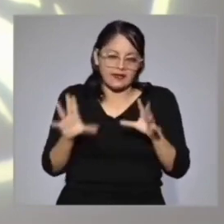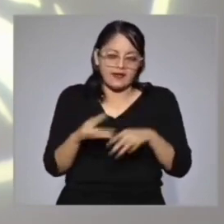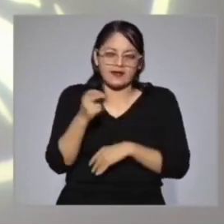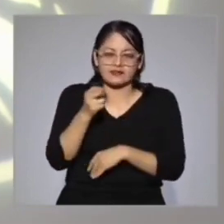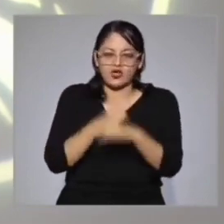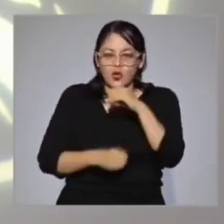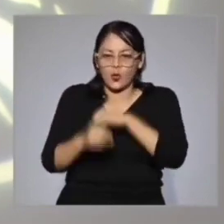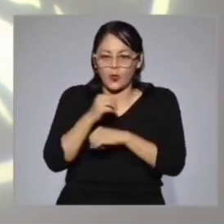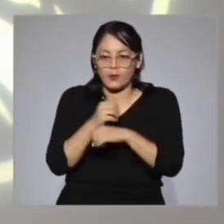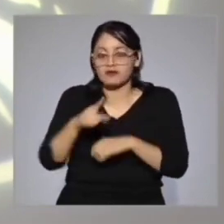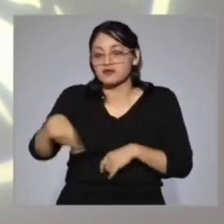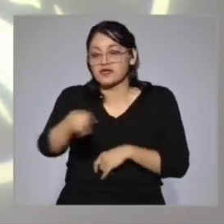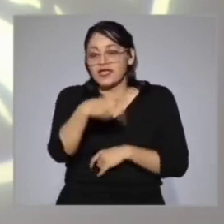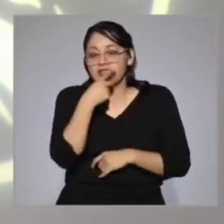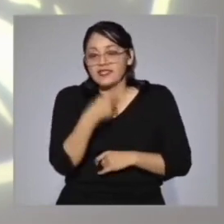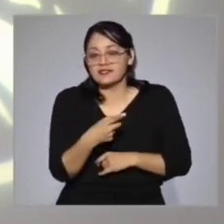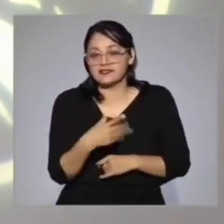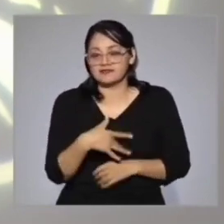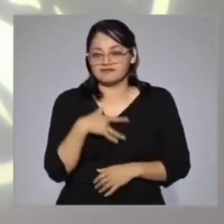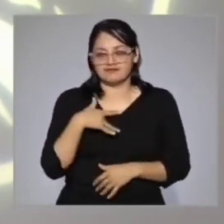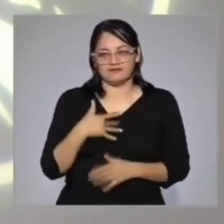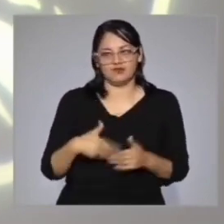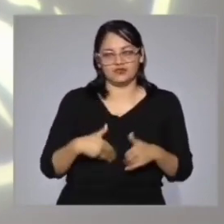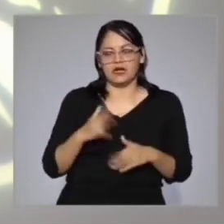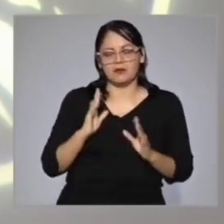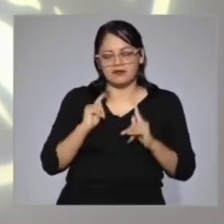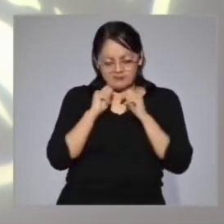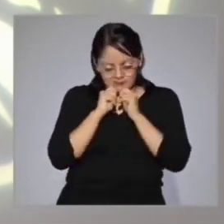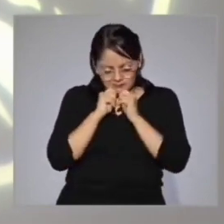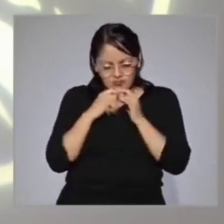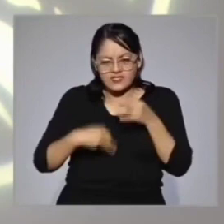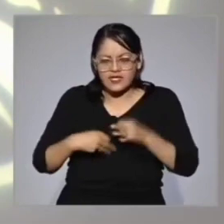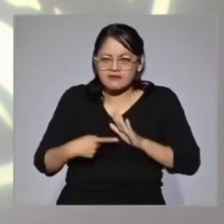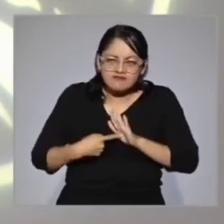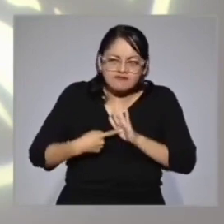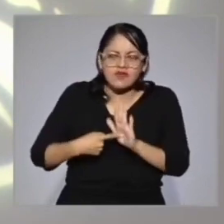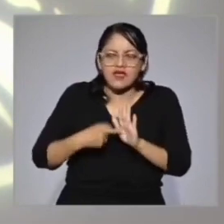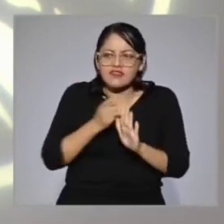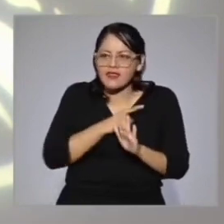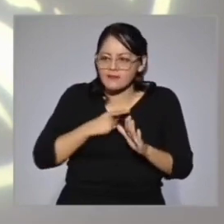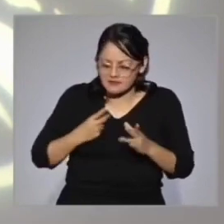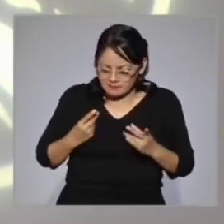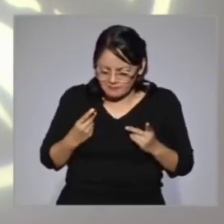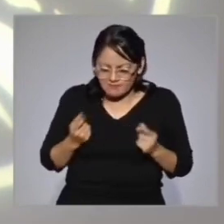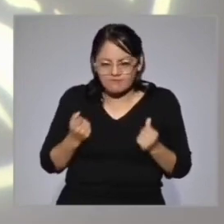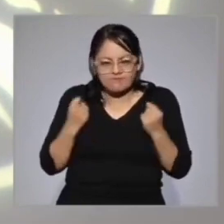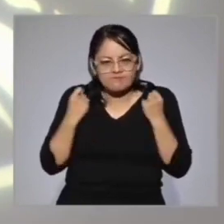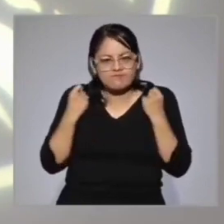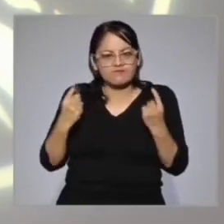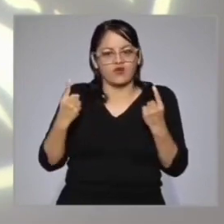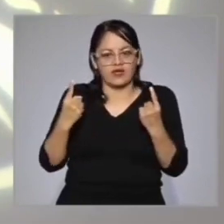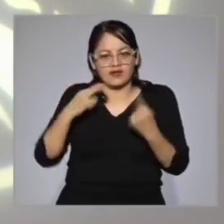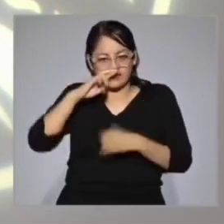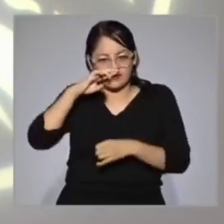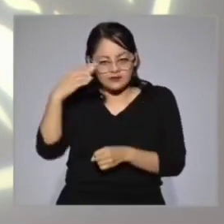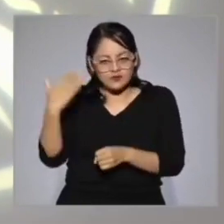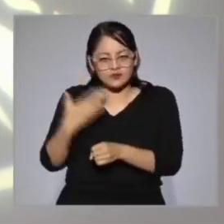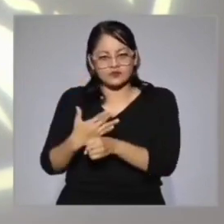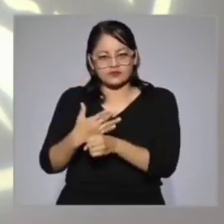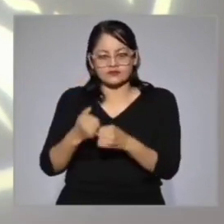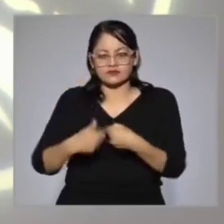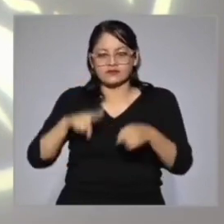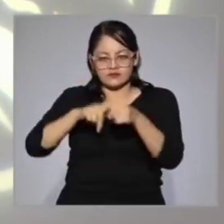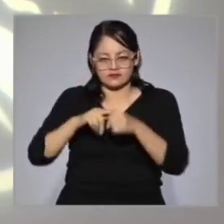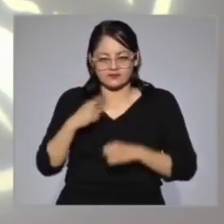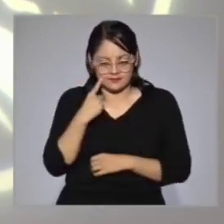de estas obras a las que llamaríamos incómodas, pero el teatro tiene que movernos de nuestra butaca, tiene que sacudirnos, el teatro tiene una responsabilidad